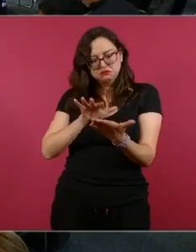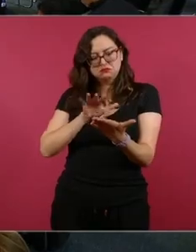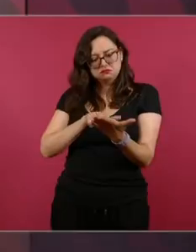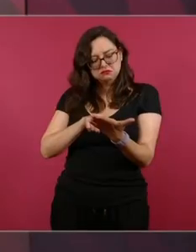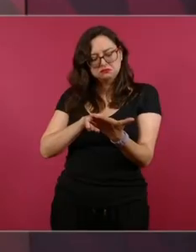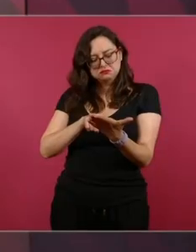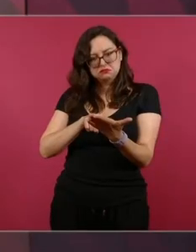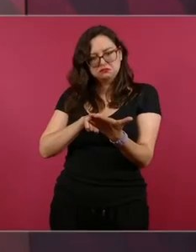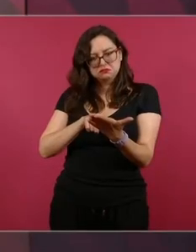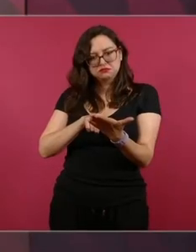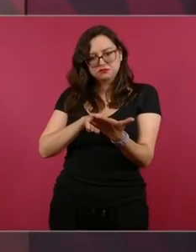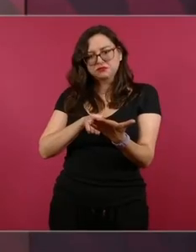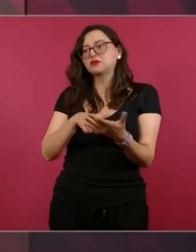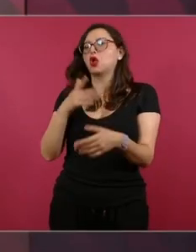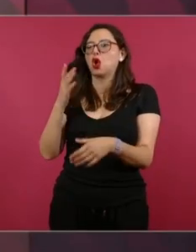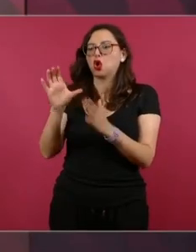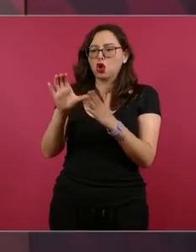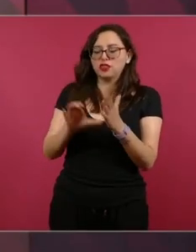Penal, Civil,